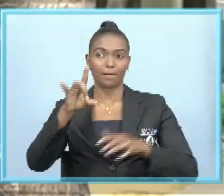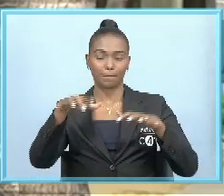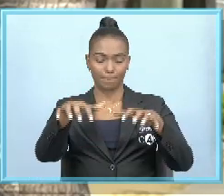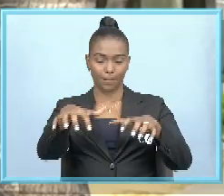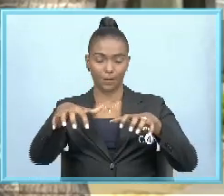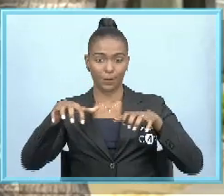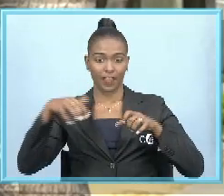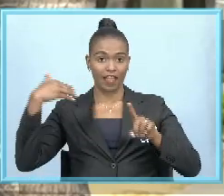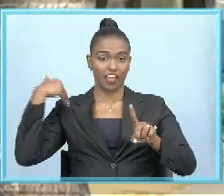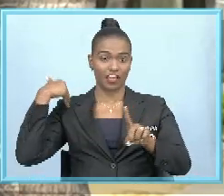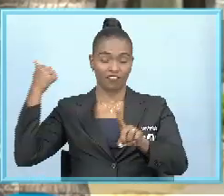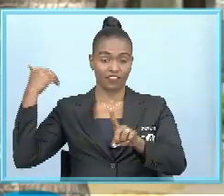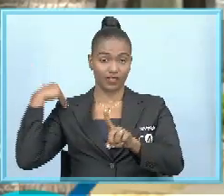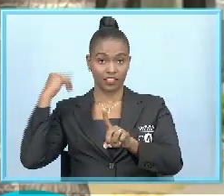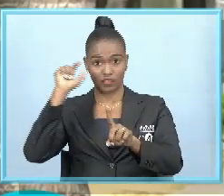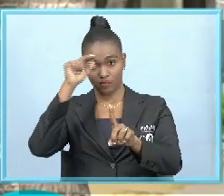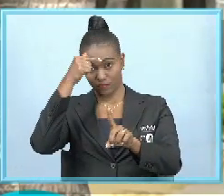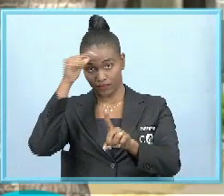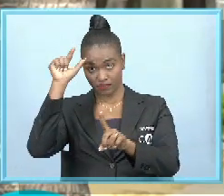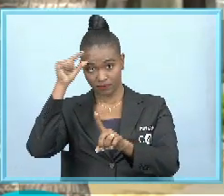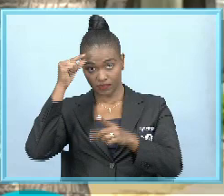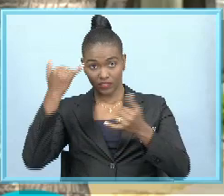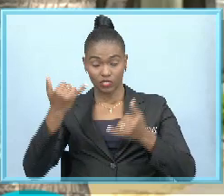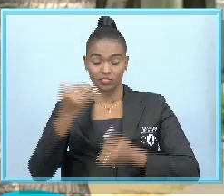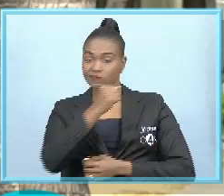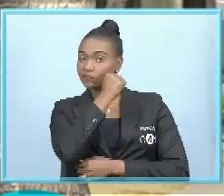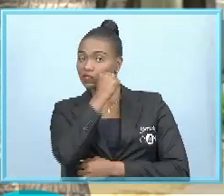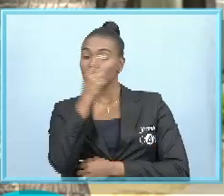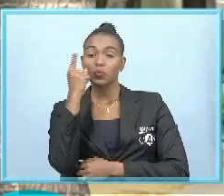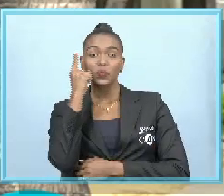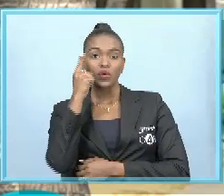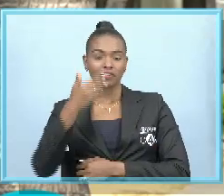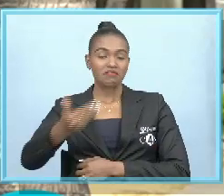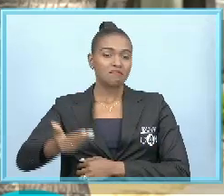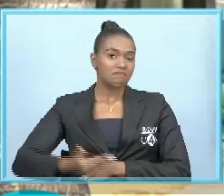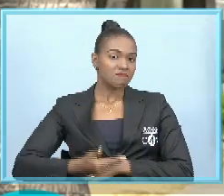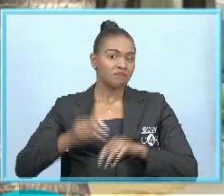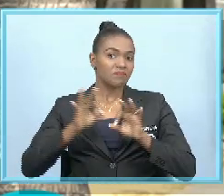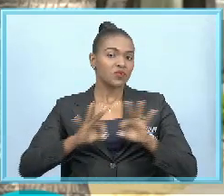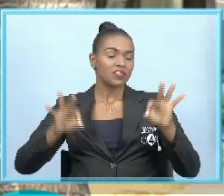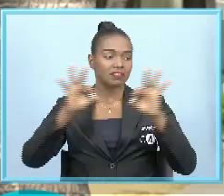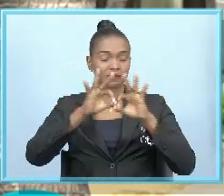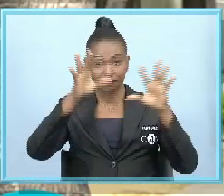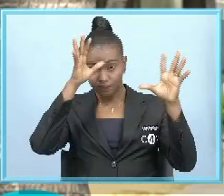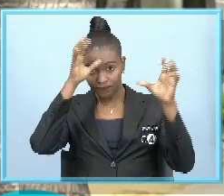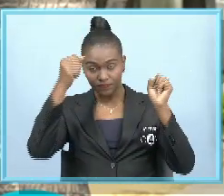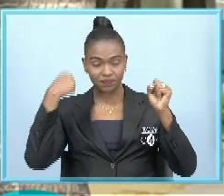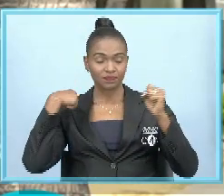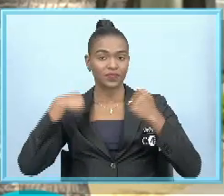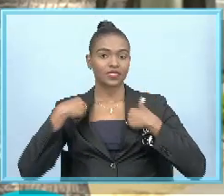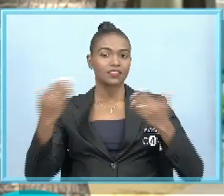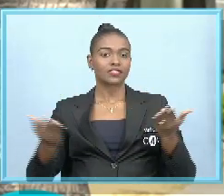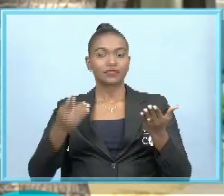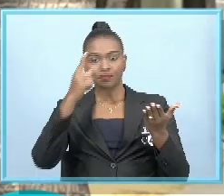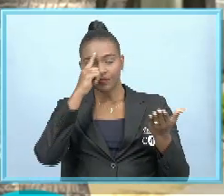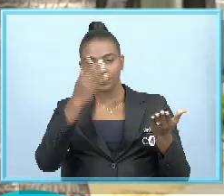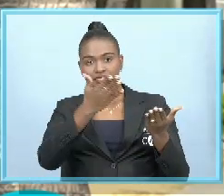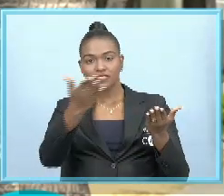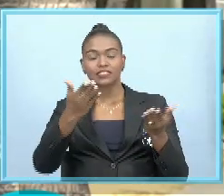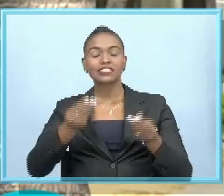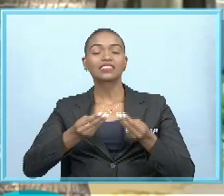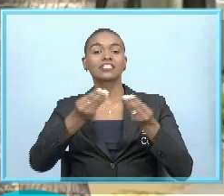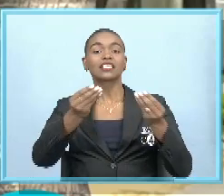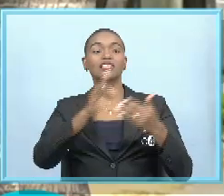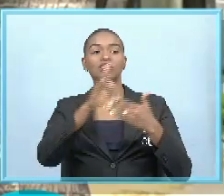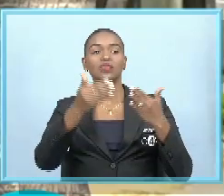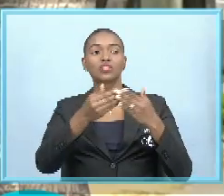iberoamericana de jefas y jefes de Estado y de Gobierno, en donde Santo Domingo, pues, recibe importantes mandatarios, y estamos acá para que ustedes reciban de primera mano